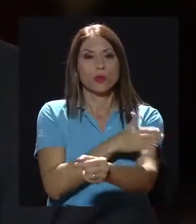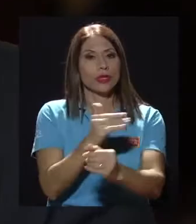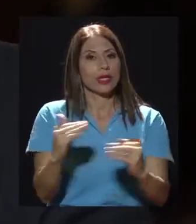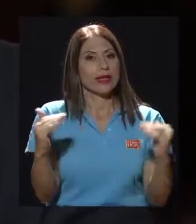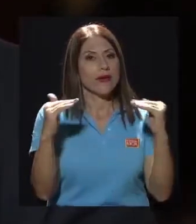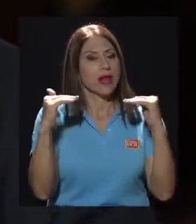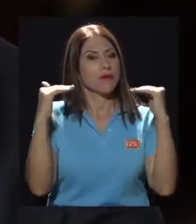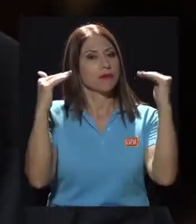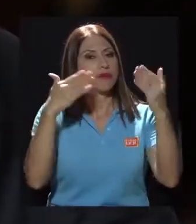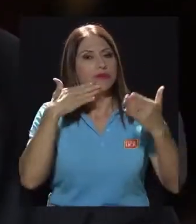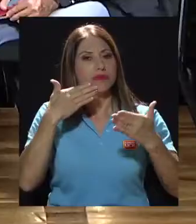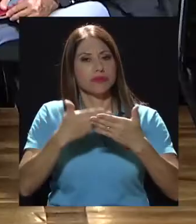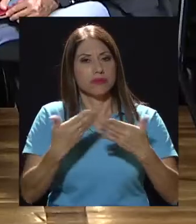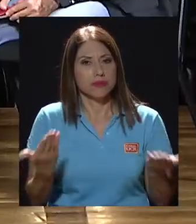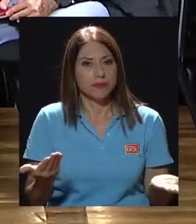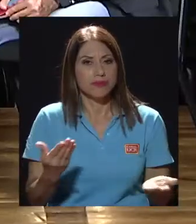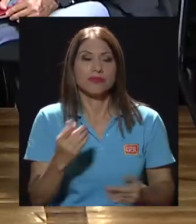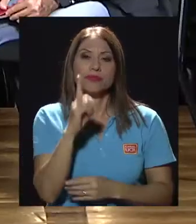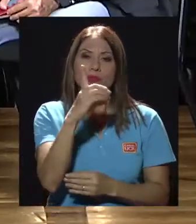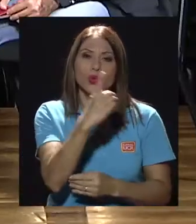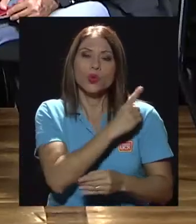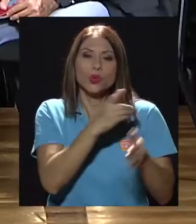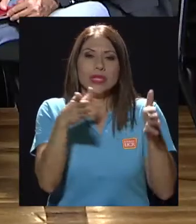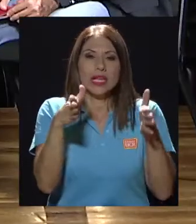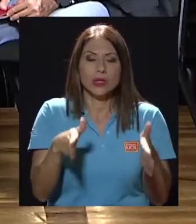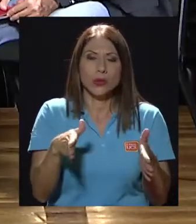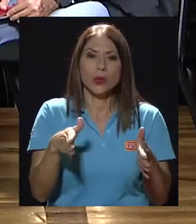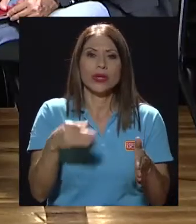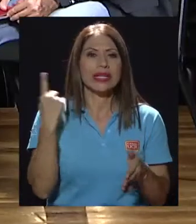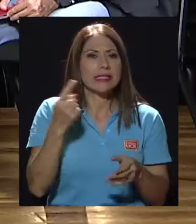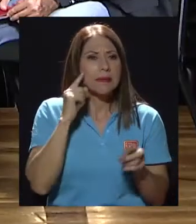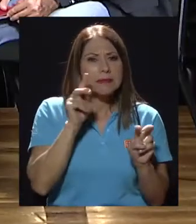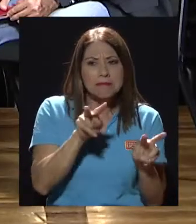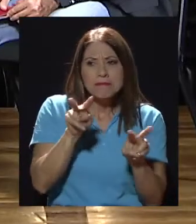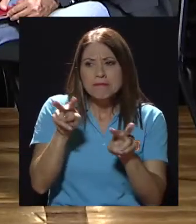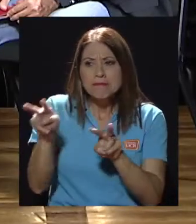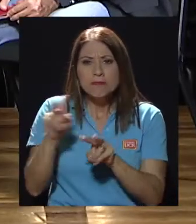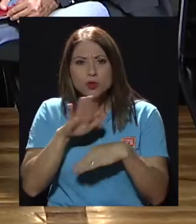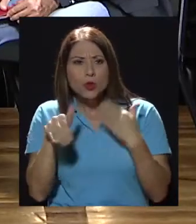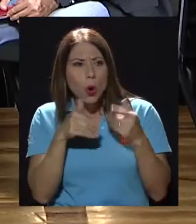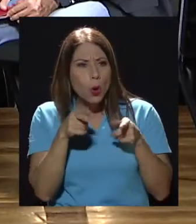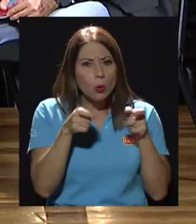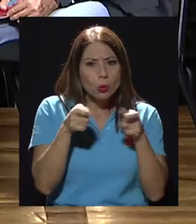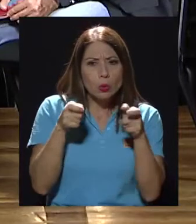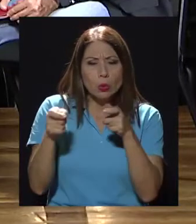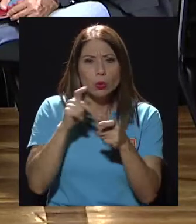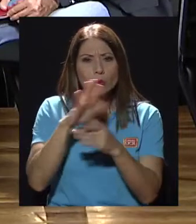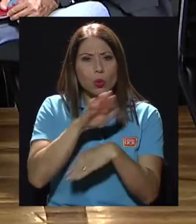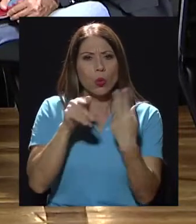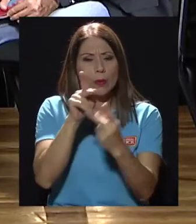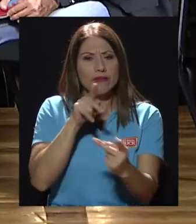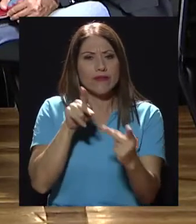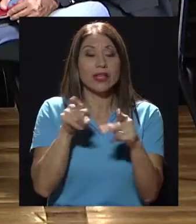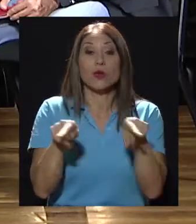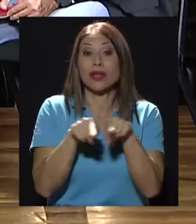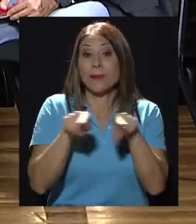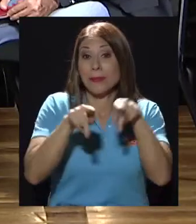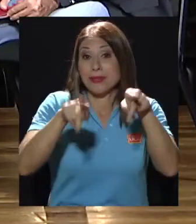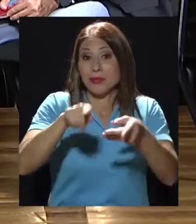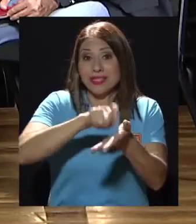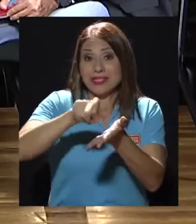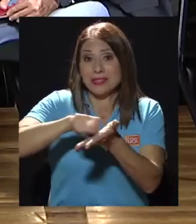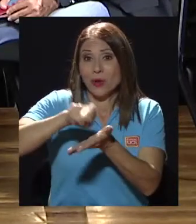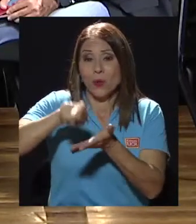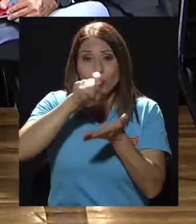importante. Tenemos un director que estuvo ahí encima de todos para que todo saliera perfecto. Tenemos también los compositores, porque las obras